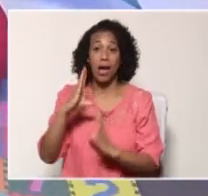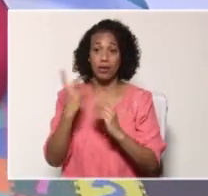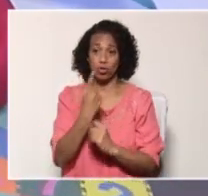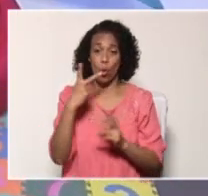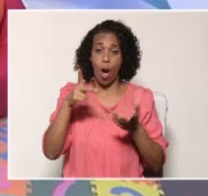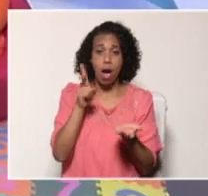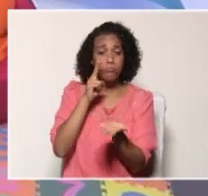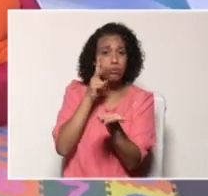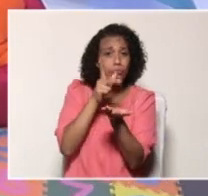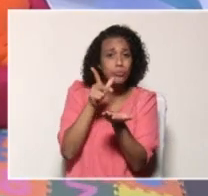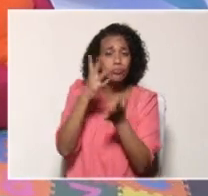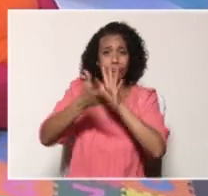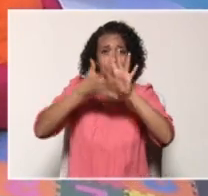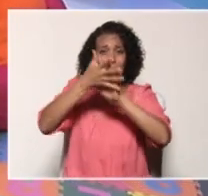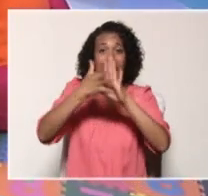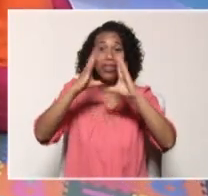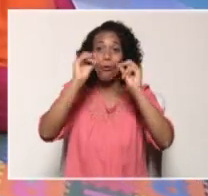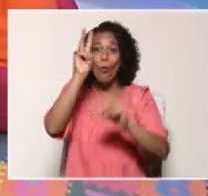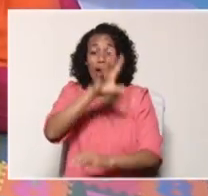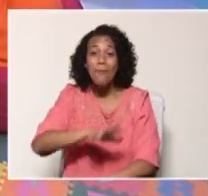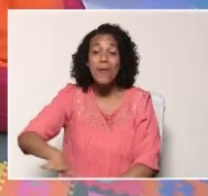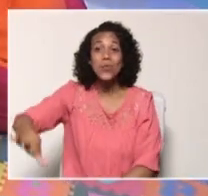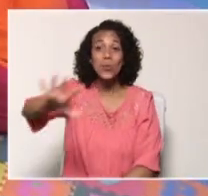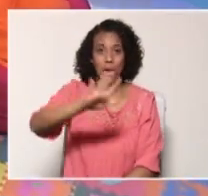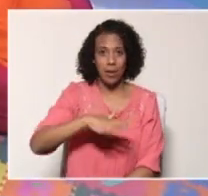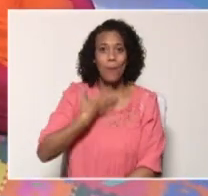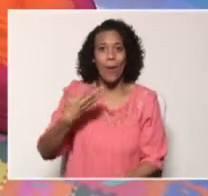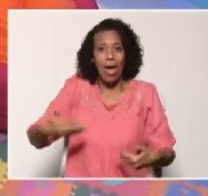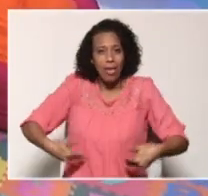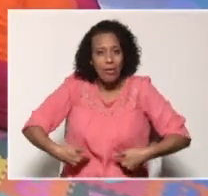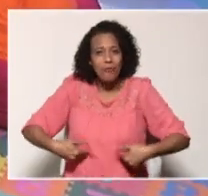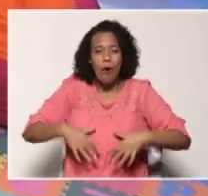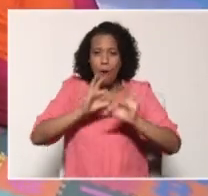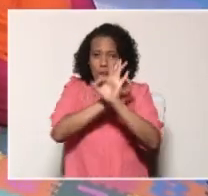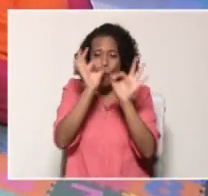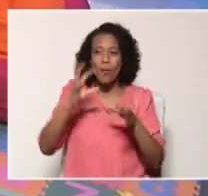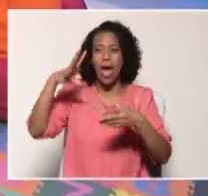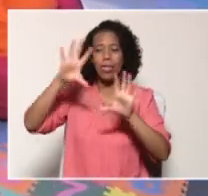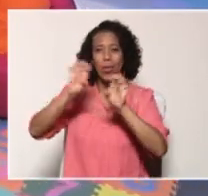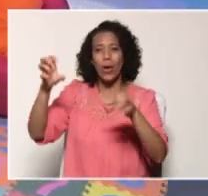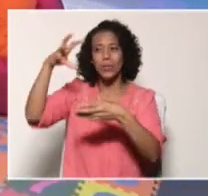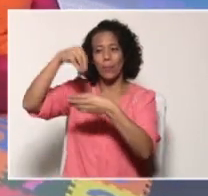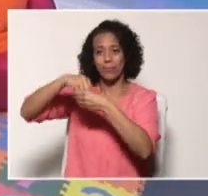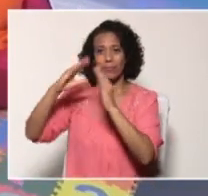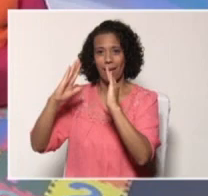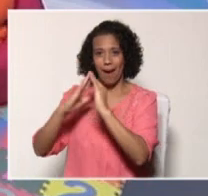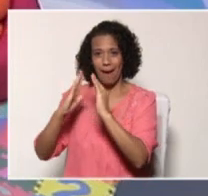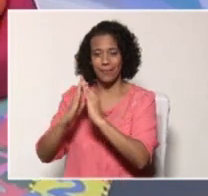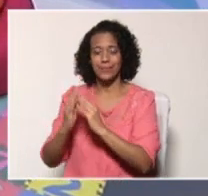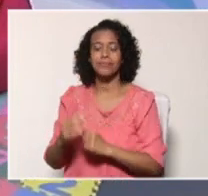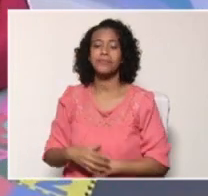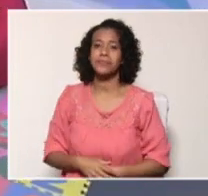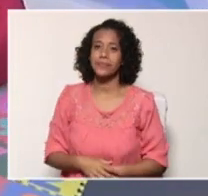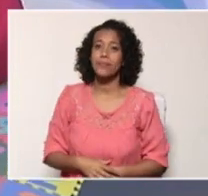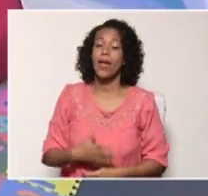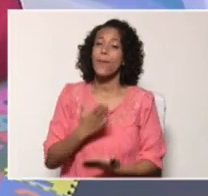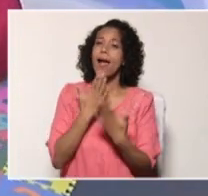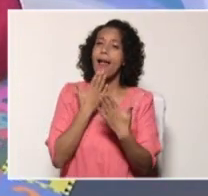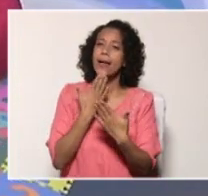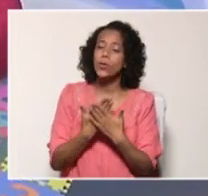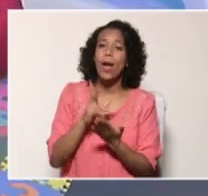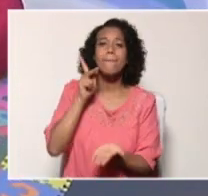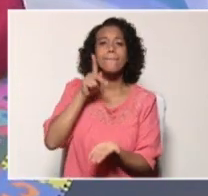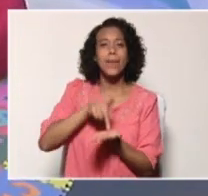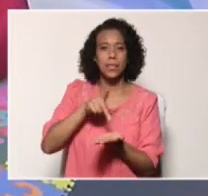solamente acá en el Estudio 1, sino en toda Venezuela, hicieron posible esta nueva modalidad de educación a distancia. Por eso agradecemos